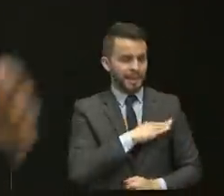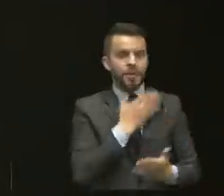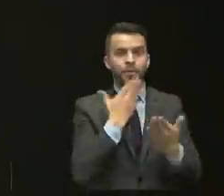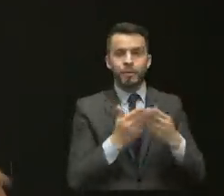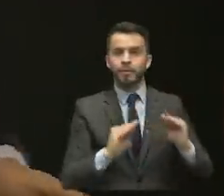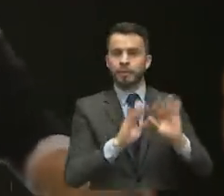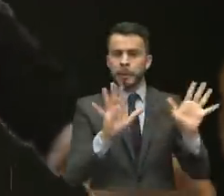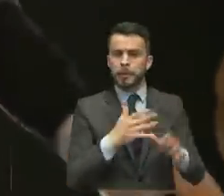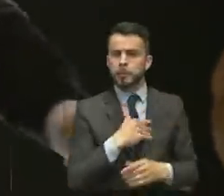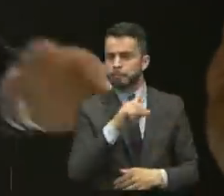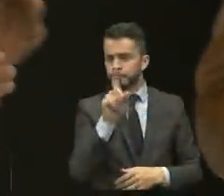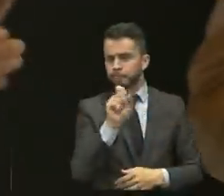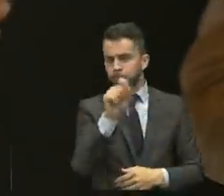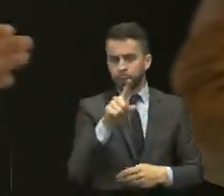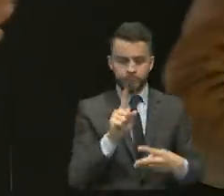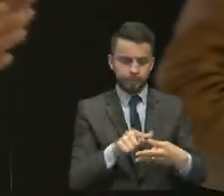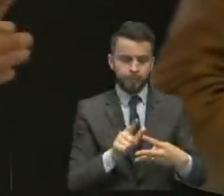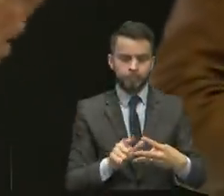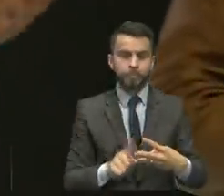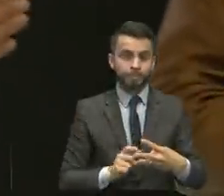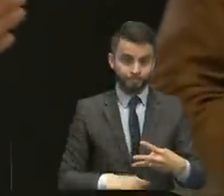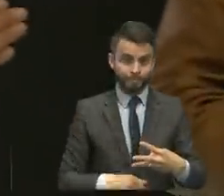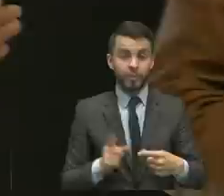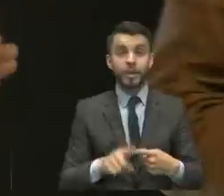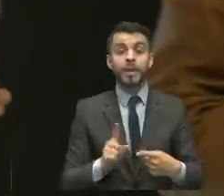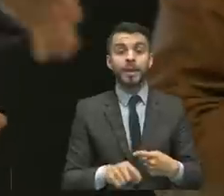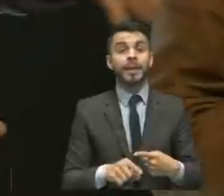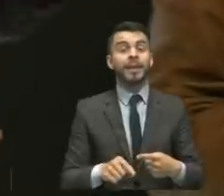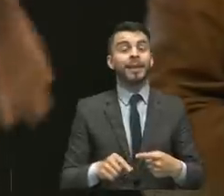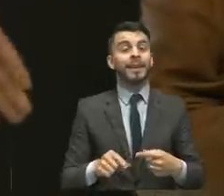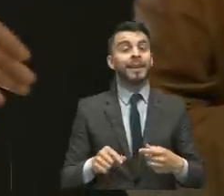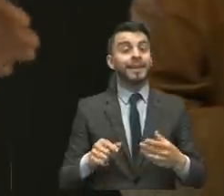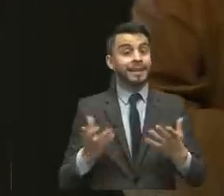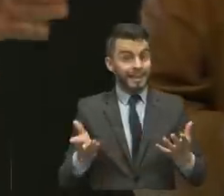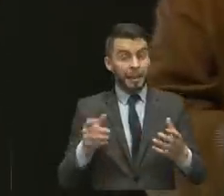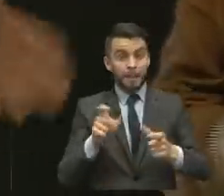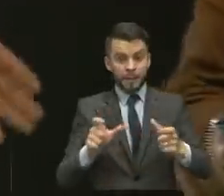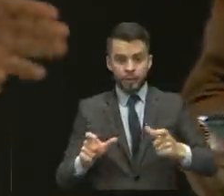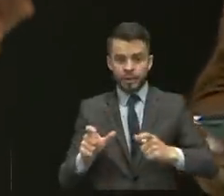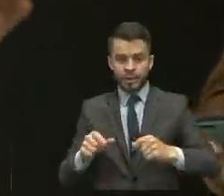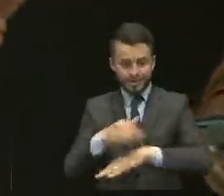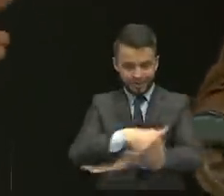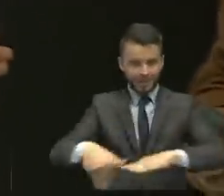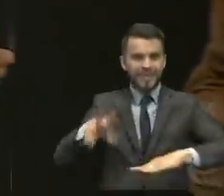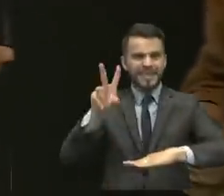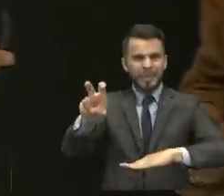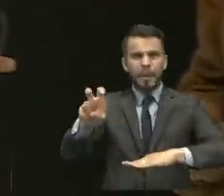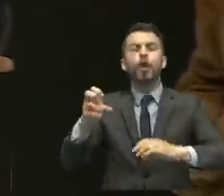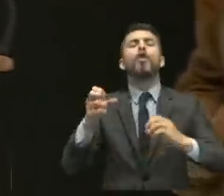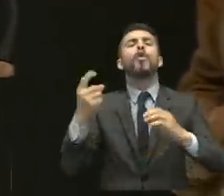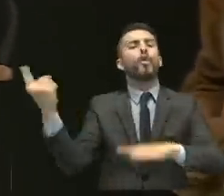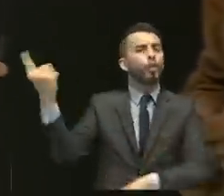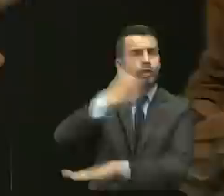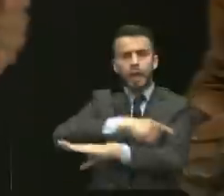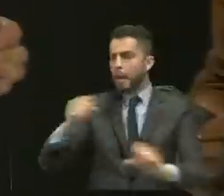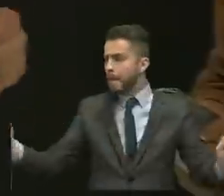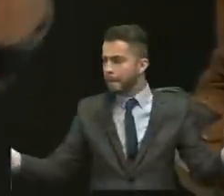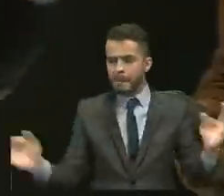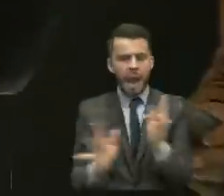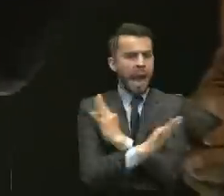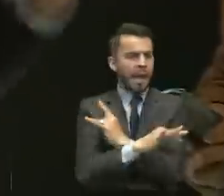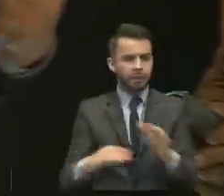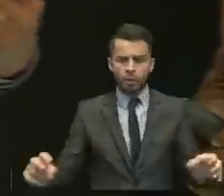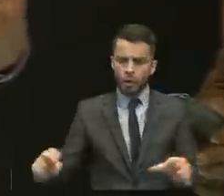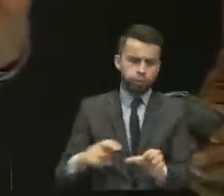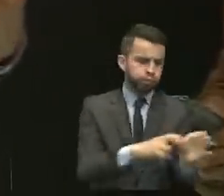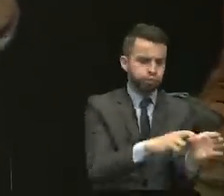3 inquietudes. La primera, ¿cuál va a ser la cantidad de personas, cuál va a ser ese máximo que va a transportar este corredor verde por la carrera séptima? La segunda,